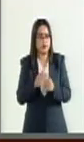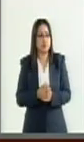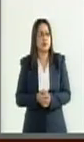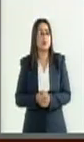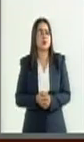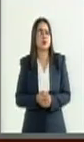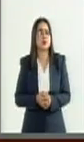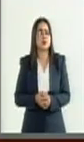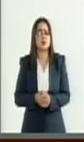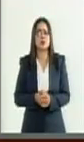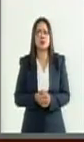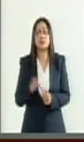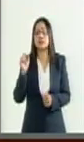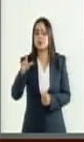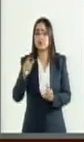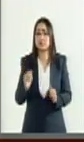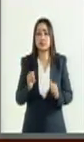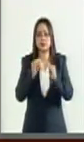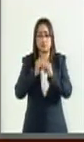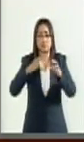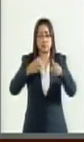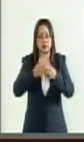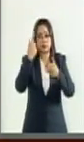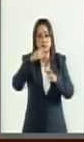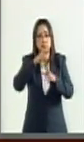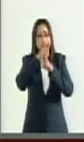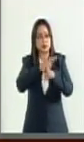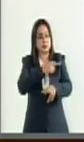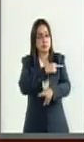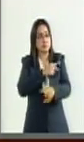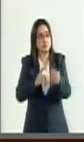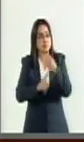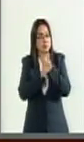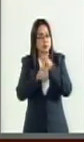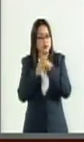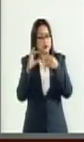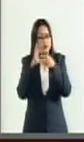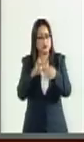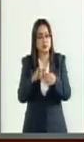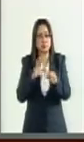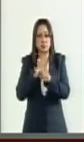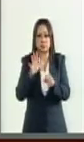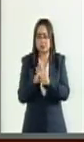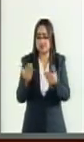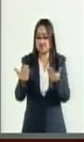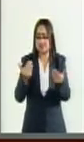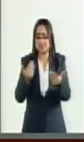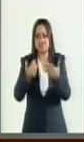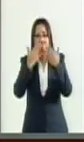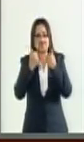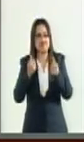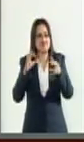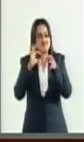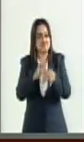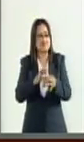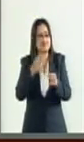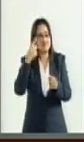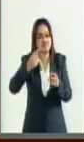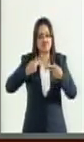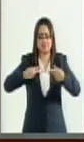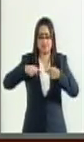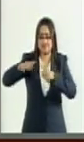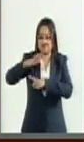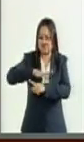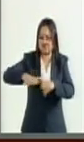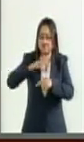aún, las instancias de resolución de controversias se encuentran alejadas de una parte de la población,